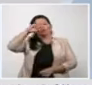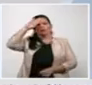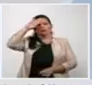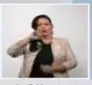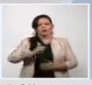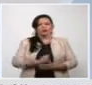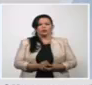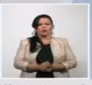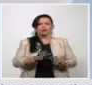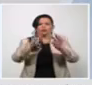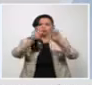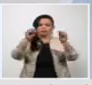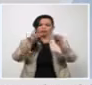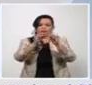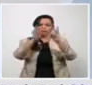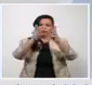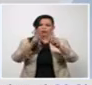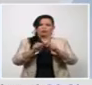pues ya suman